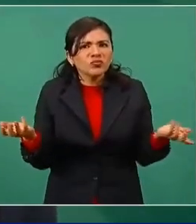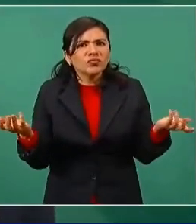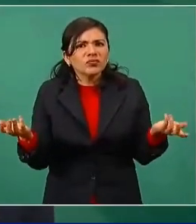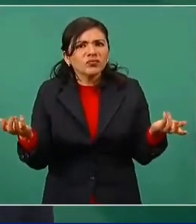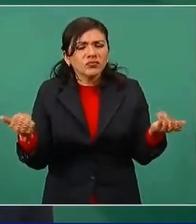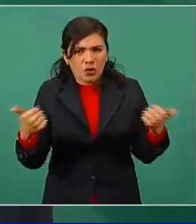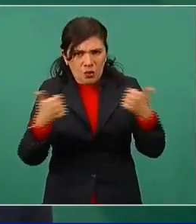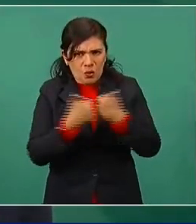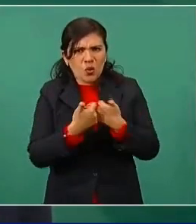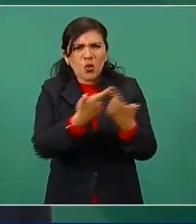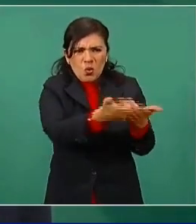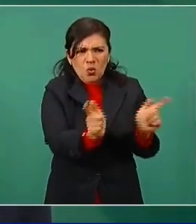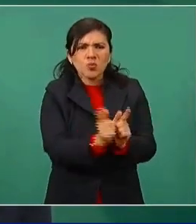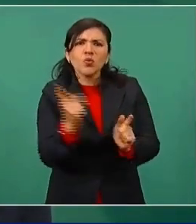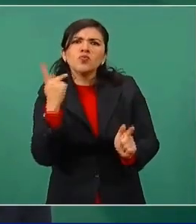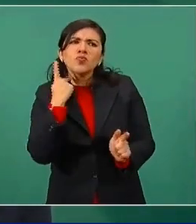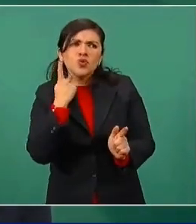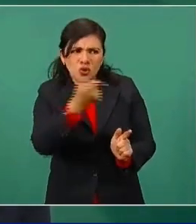secretarías?